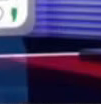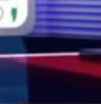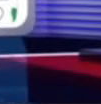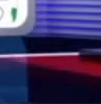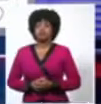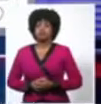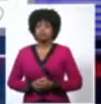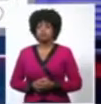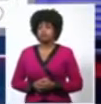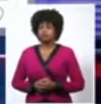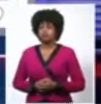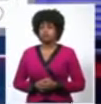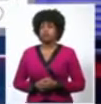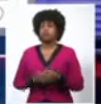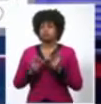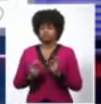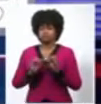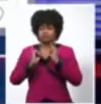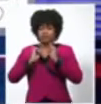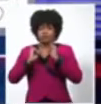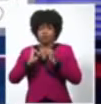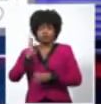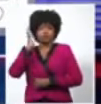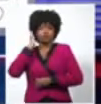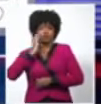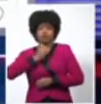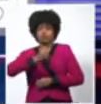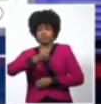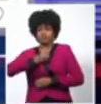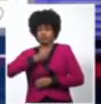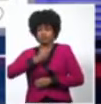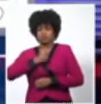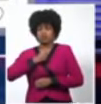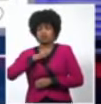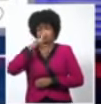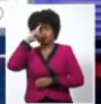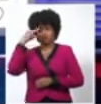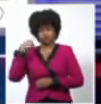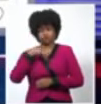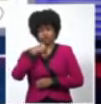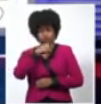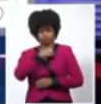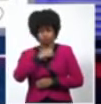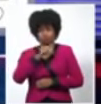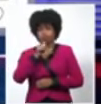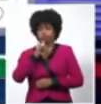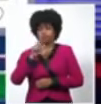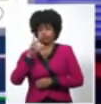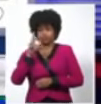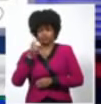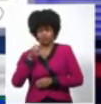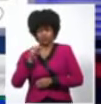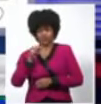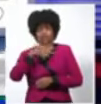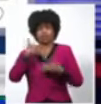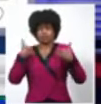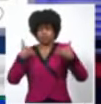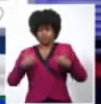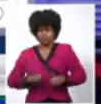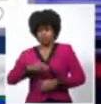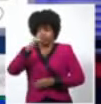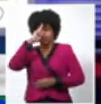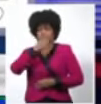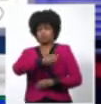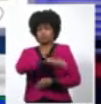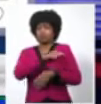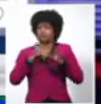Han sido los detalles de la conferencia de prensa con el doctor Francisco Durán, director de Epidemiología del Ministerio de Salud Pública. Siempre